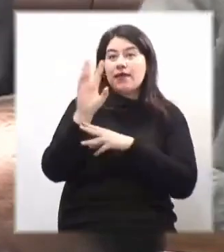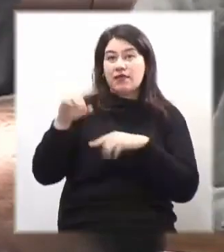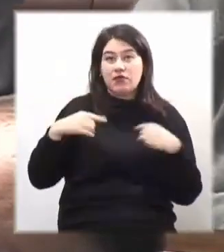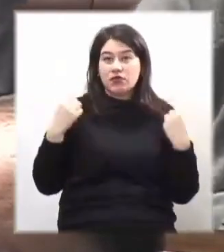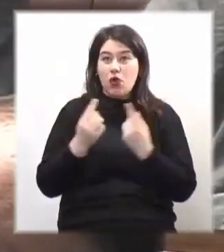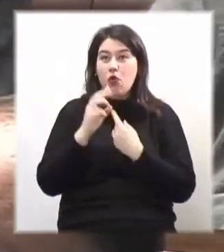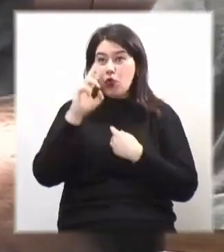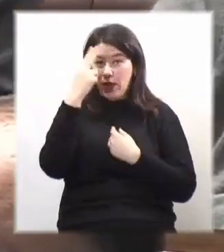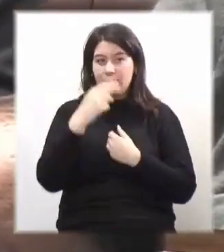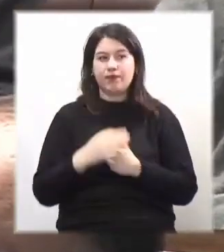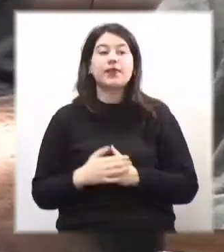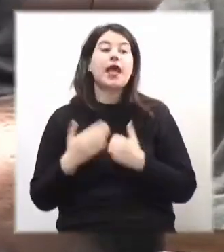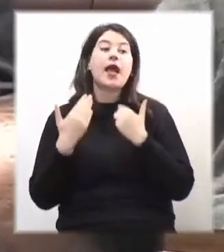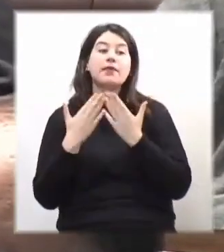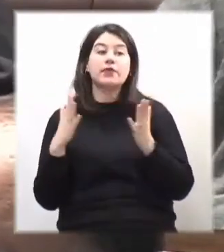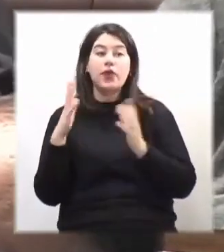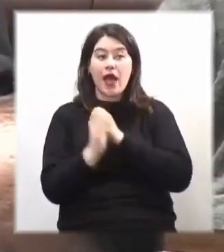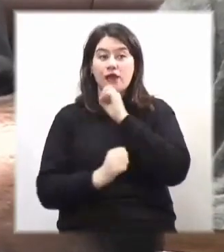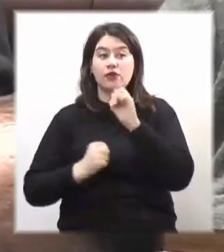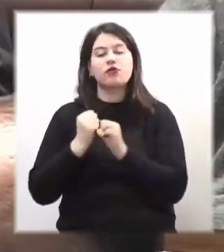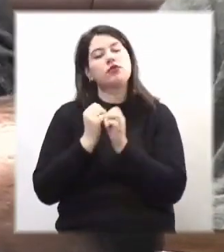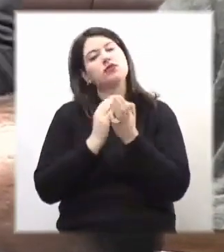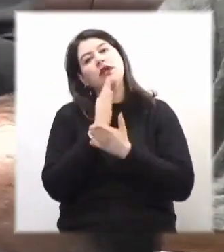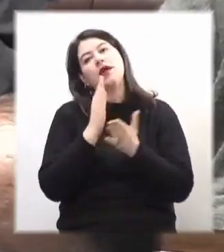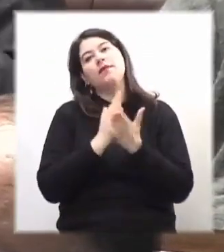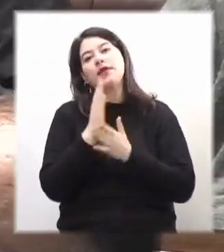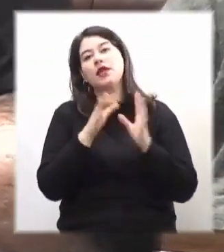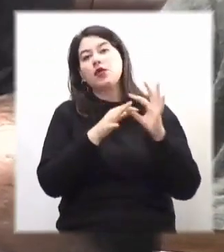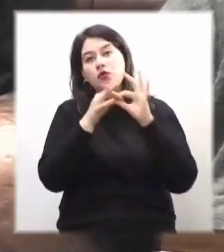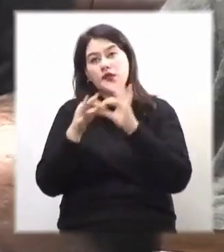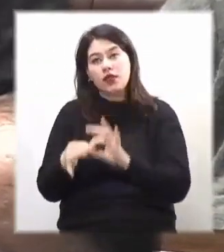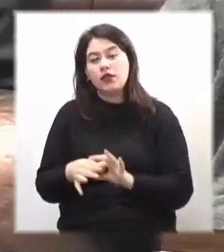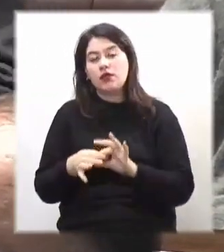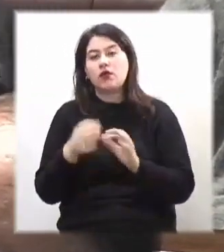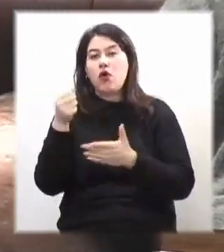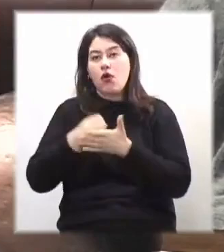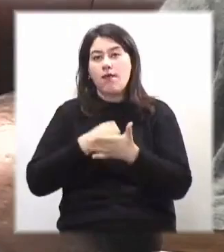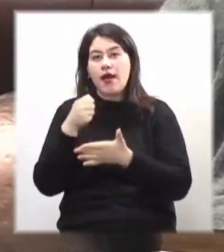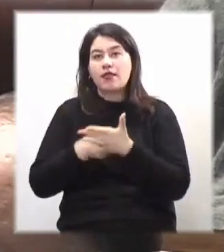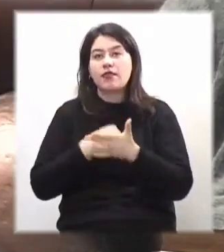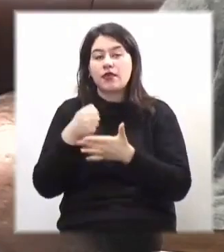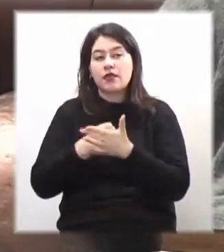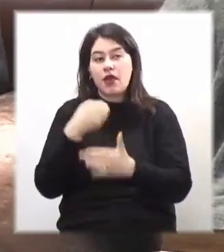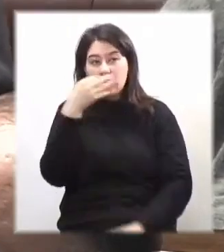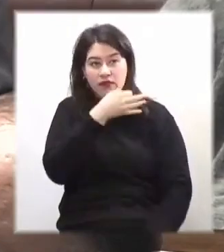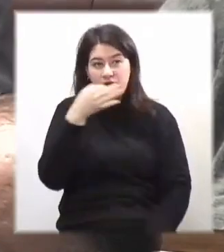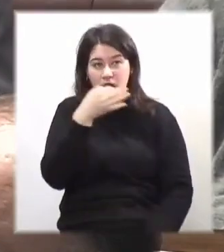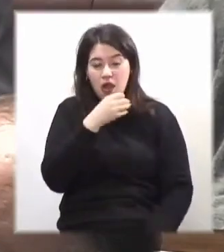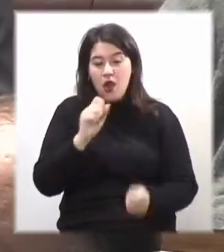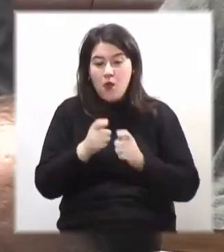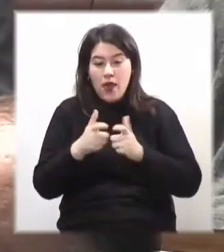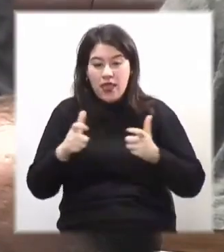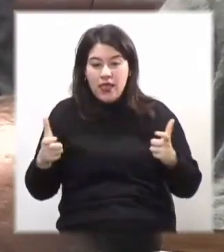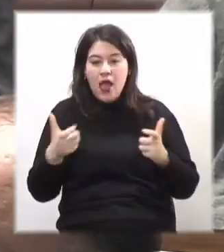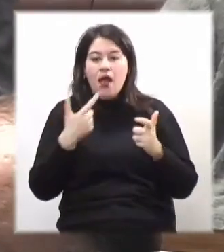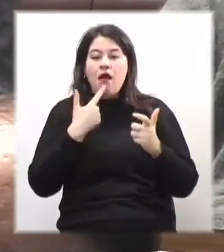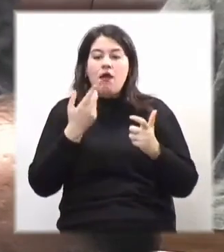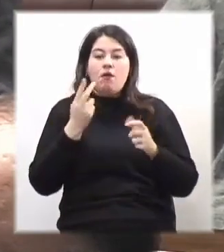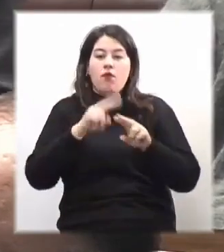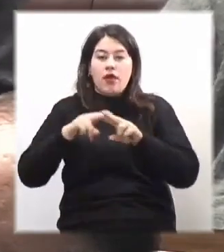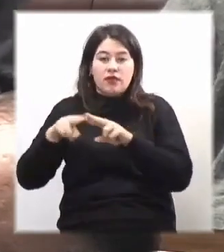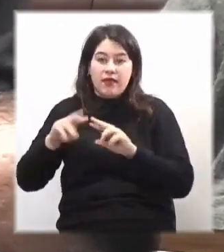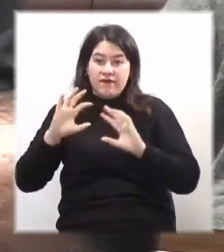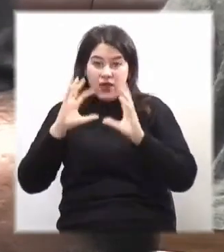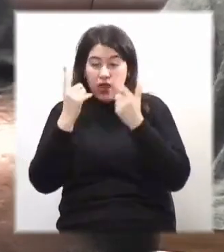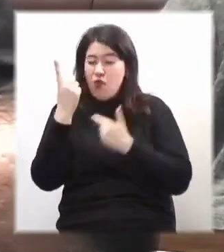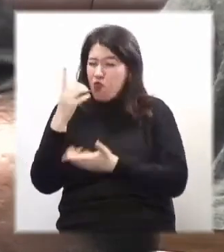a principio de este año siguiendo siempre la tesis de que como se combate el narcotráfico aumentan las muertes violentas se nos anunció que por ejemplo